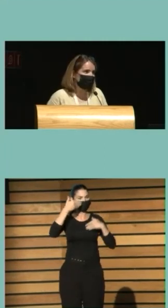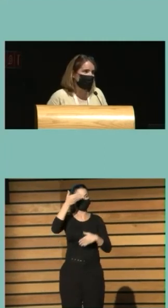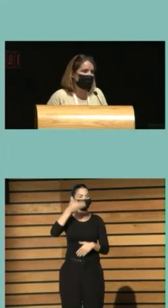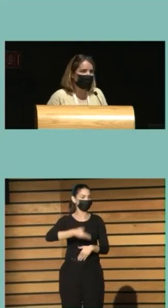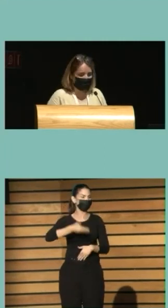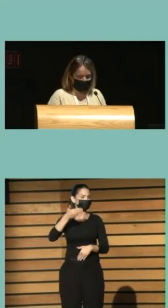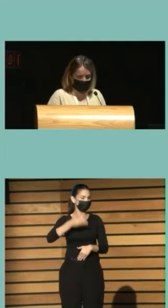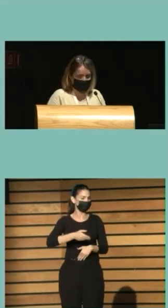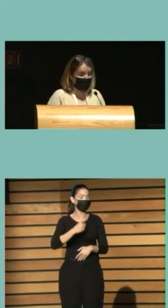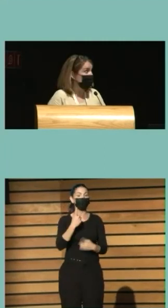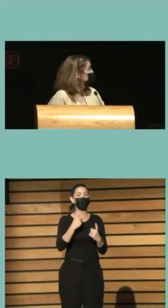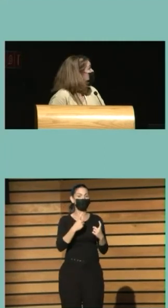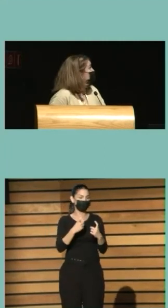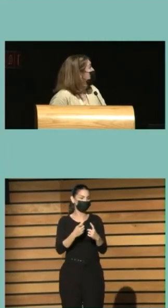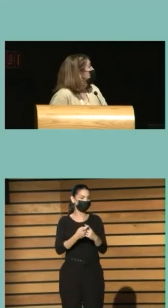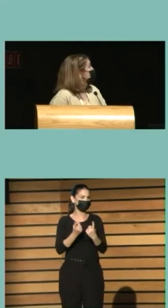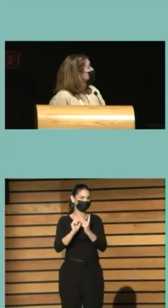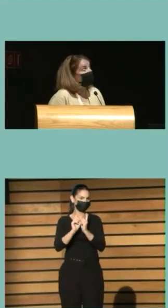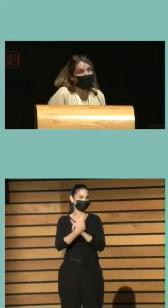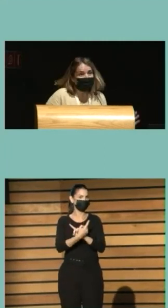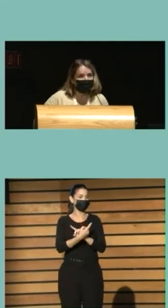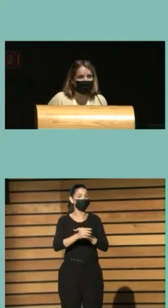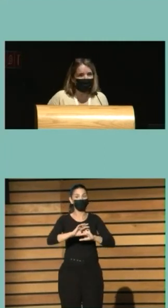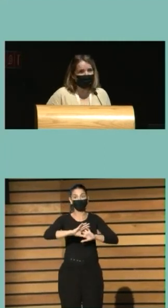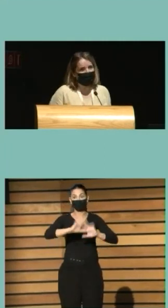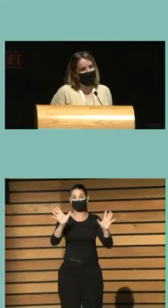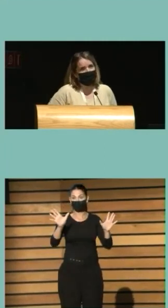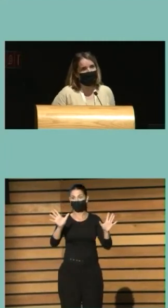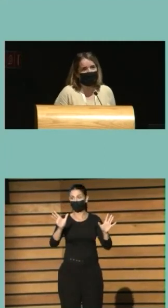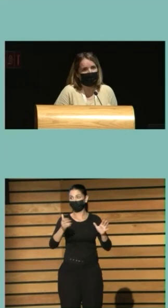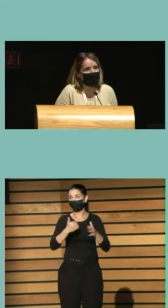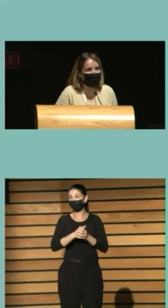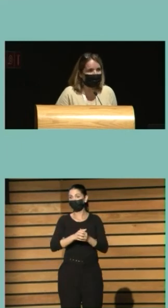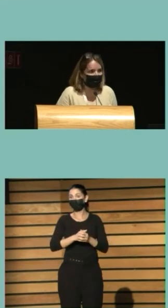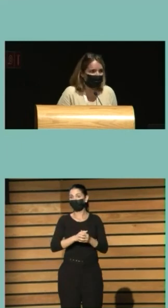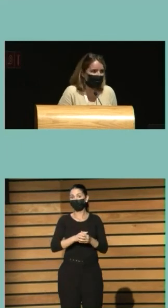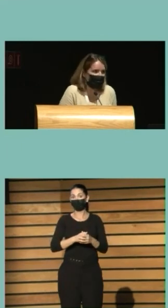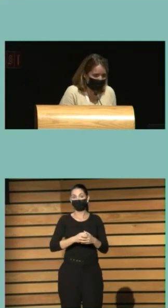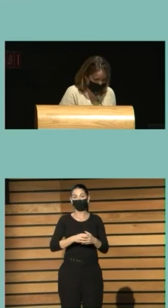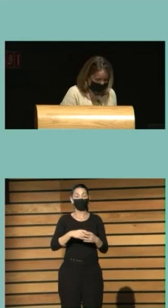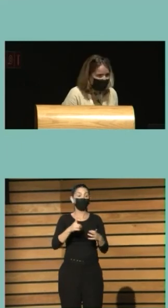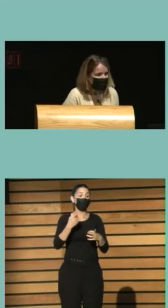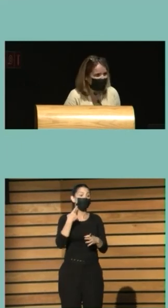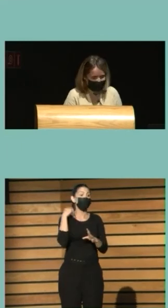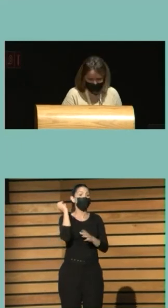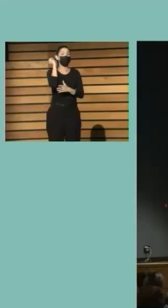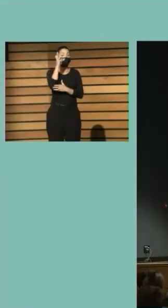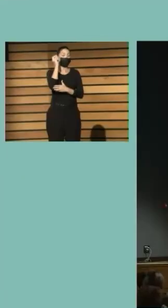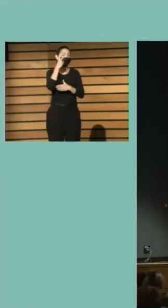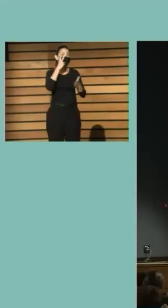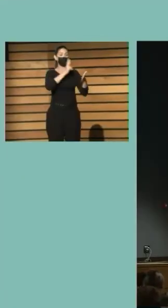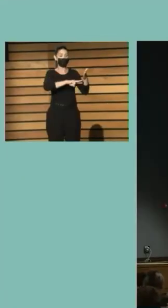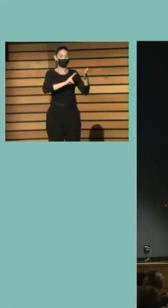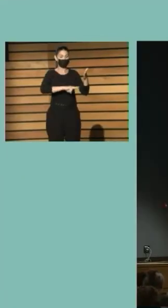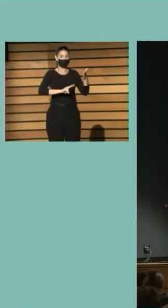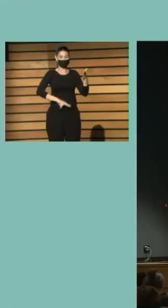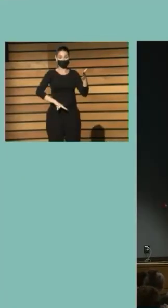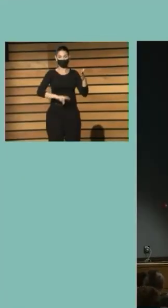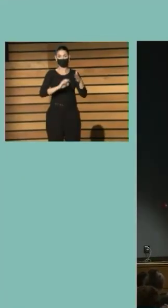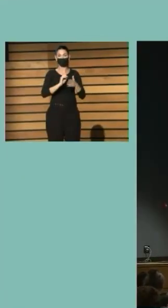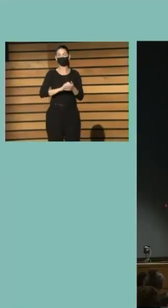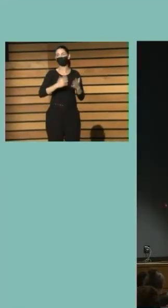distintos perfiles de los que tenemos ahora. Y ya está. Y hasta aquí yo creo que tendréis que leer la ponencia si queréis más. ¡Aplausos!